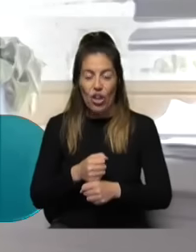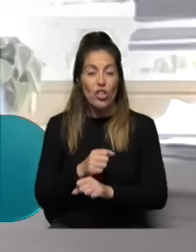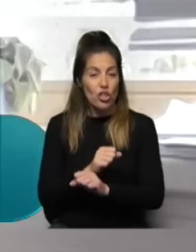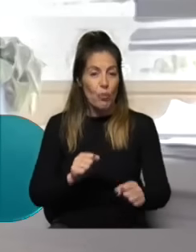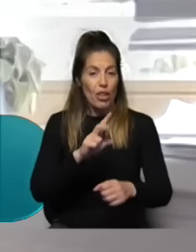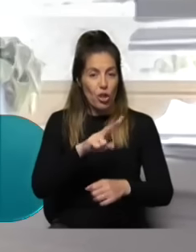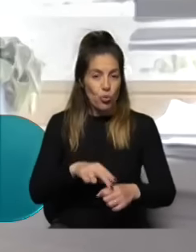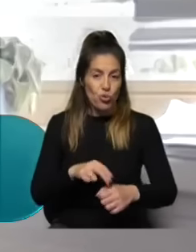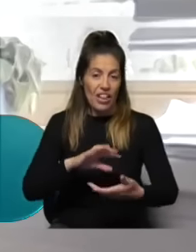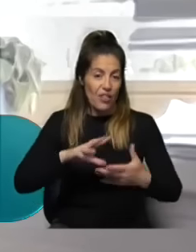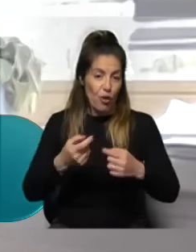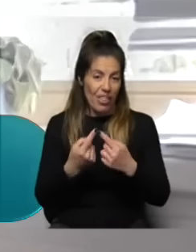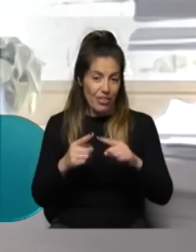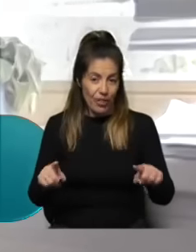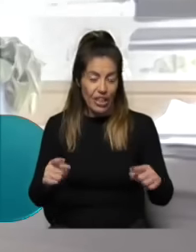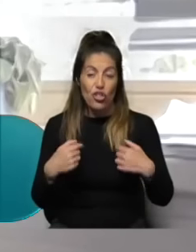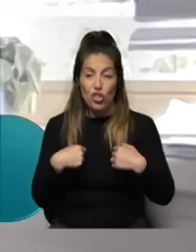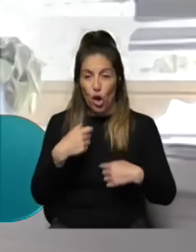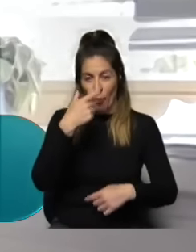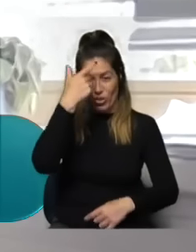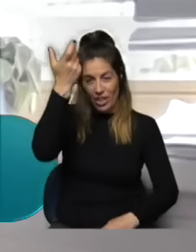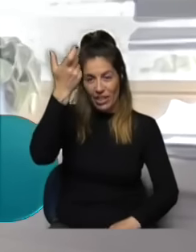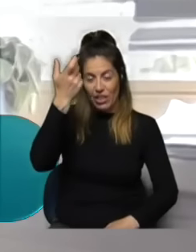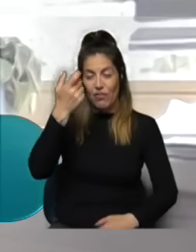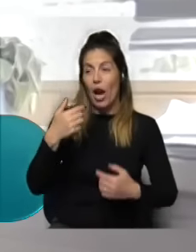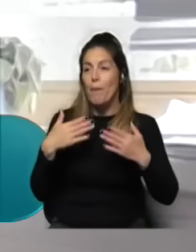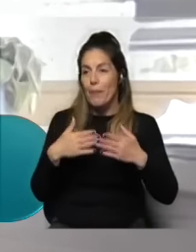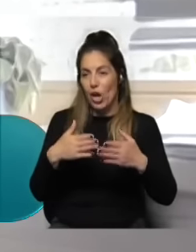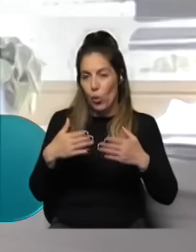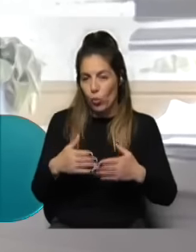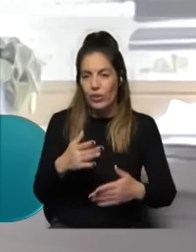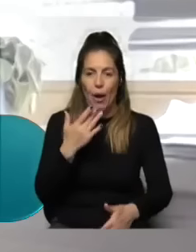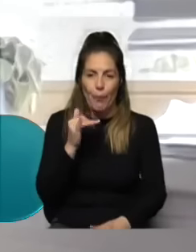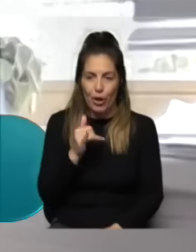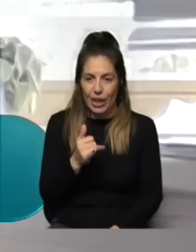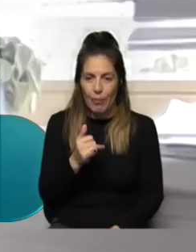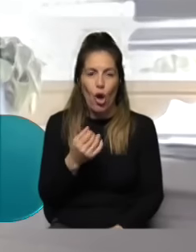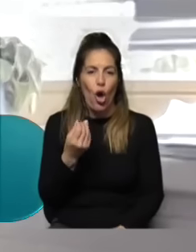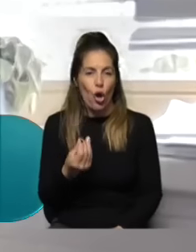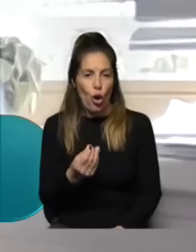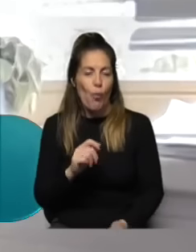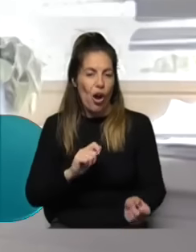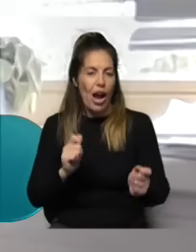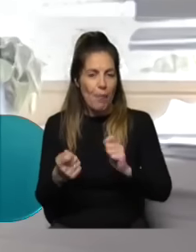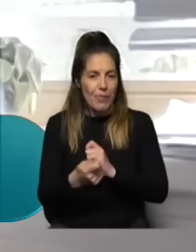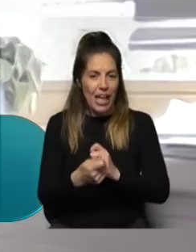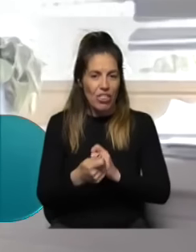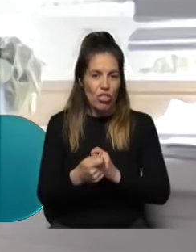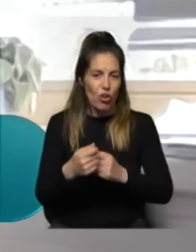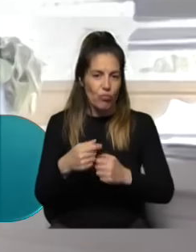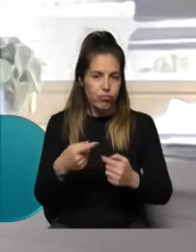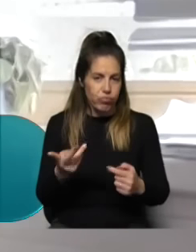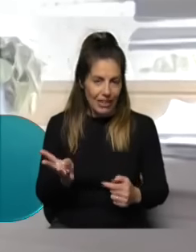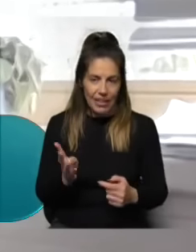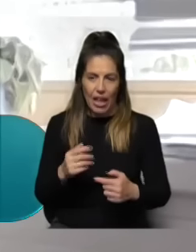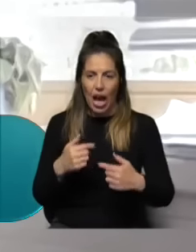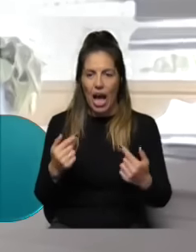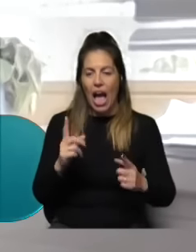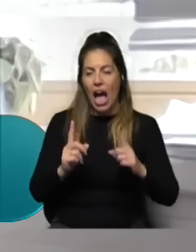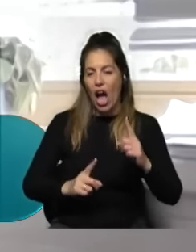para diferentes formas. Yo como científica puedo tener algunas preguntas, por ejemplo, cómo es que están cambiando las poblaciones, si algunas